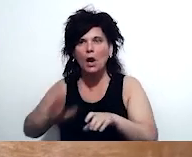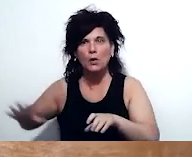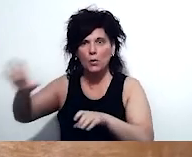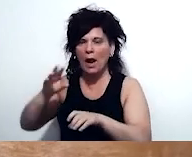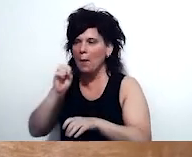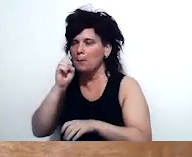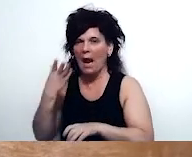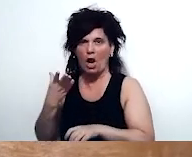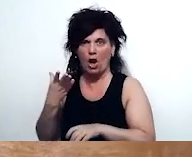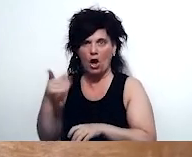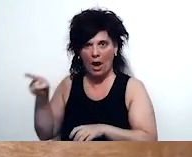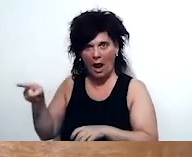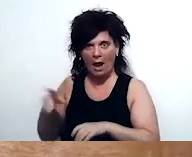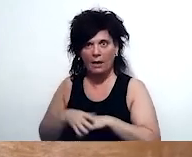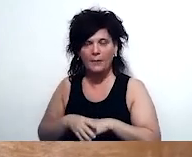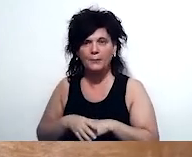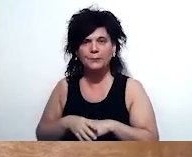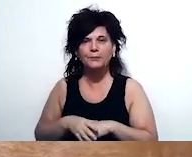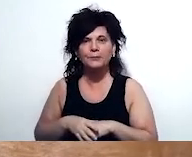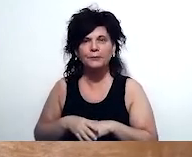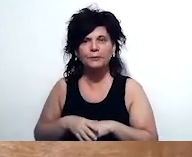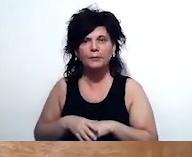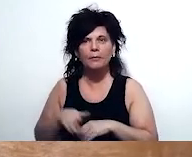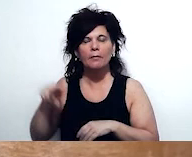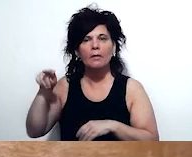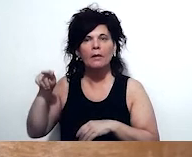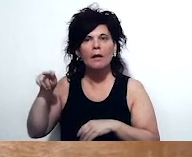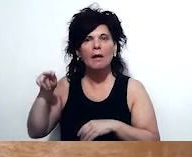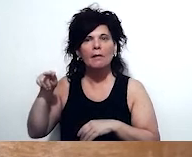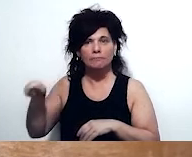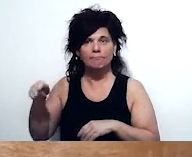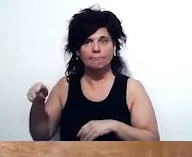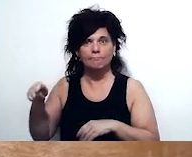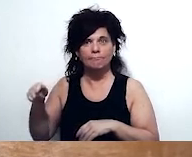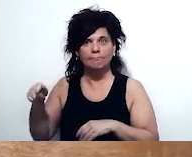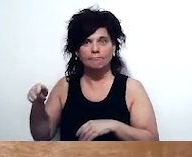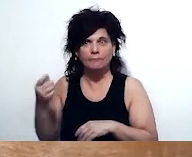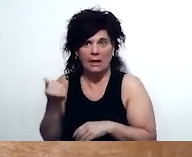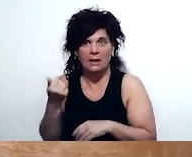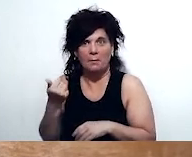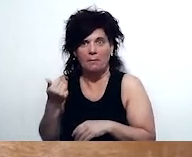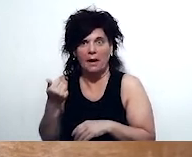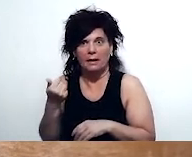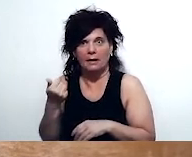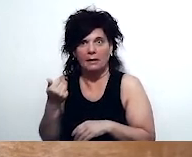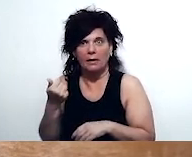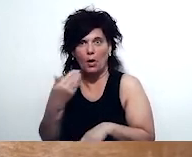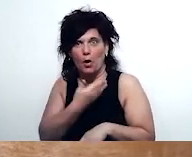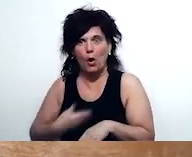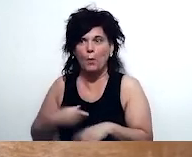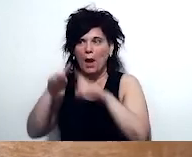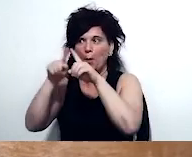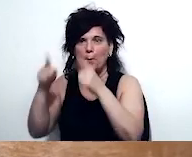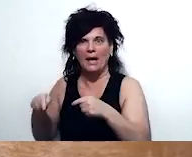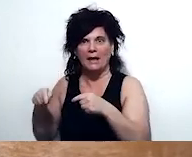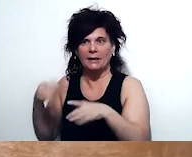rurales. Estos fondos son manejados por el Ente Nacional de las Comunicaciones, por ENACOM, y están en manos de agencias gubernamentales